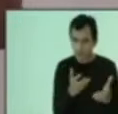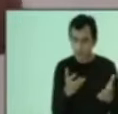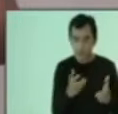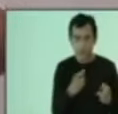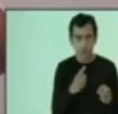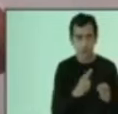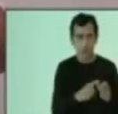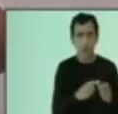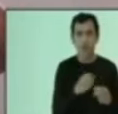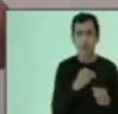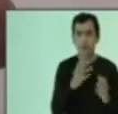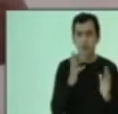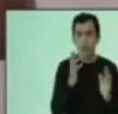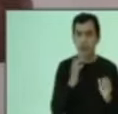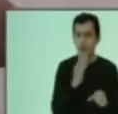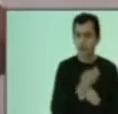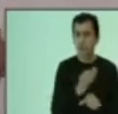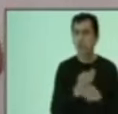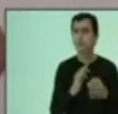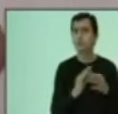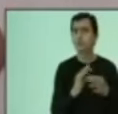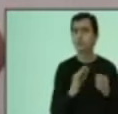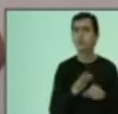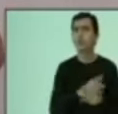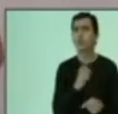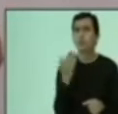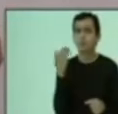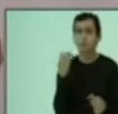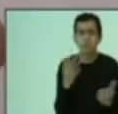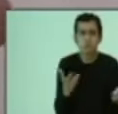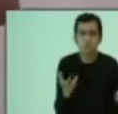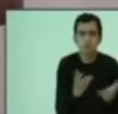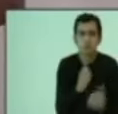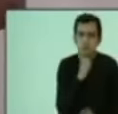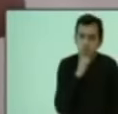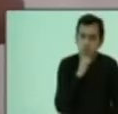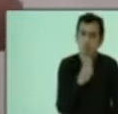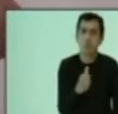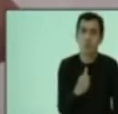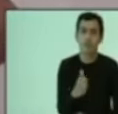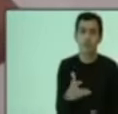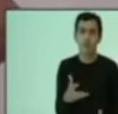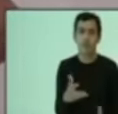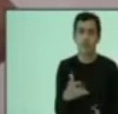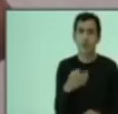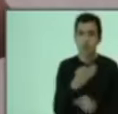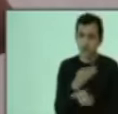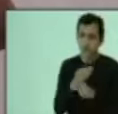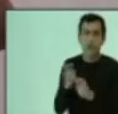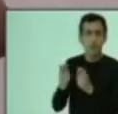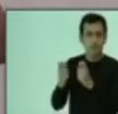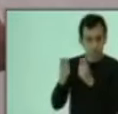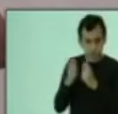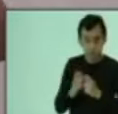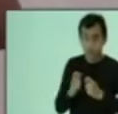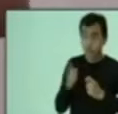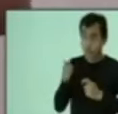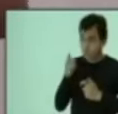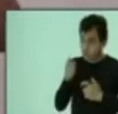que se va a hacer ahora, ¿por qué no se hizo en su tiempo? Denos la oportunidad de